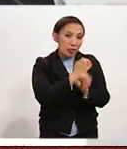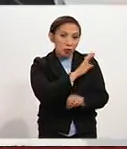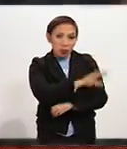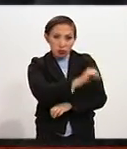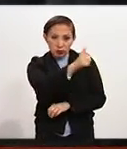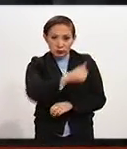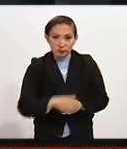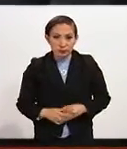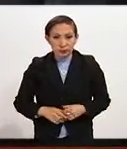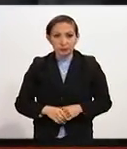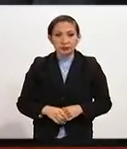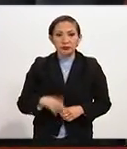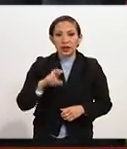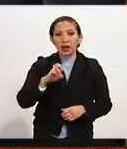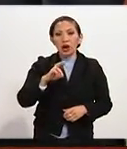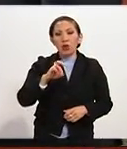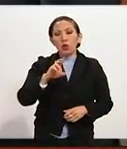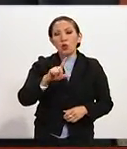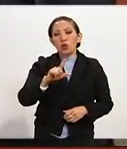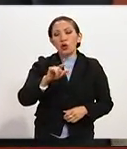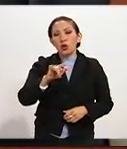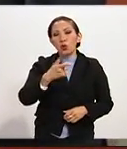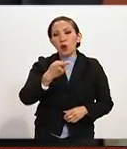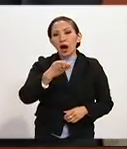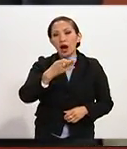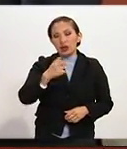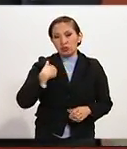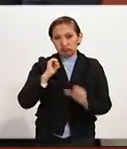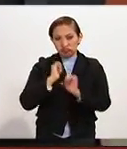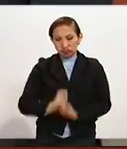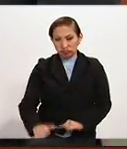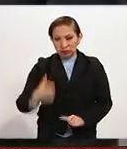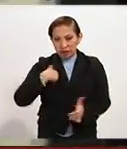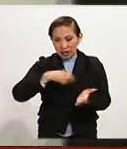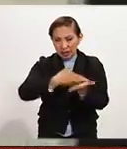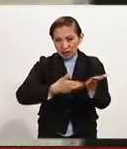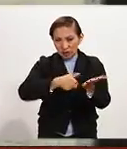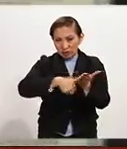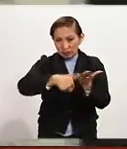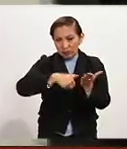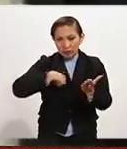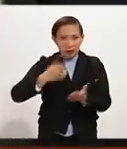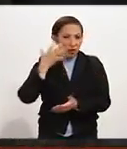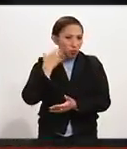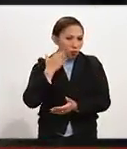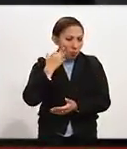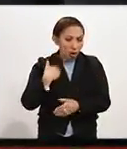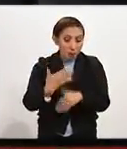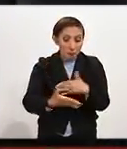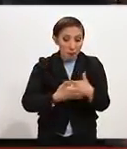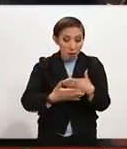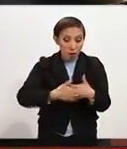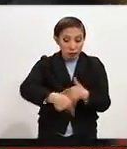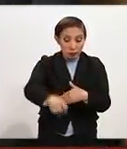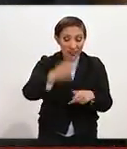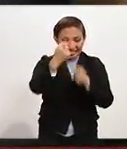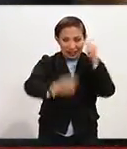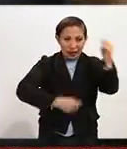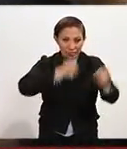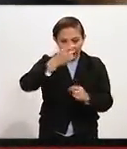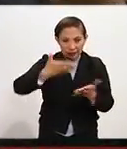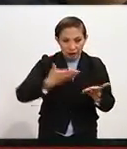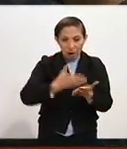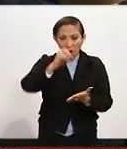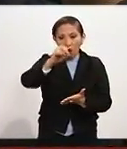origen. Raúl Guajardo, titular del Registro Civil de Nuevo León, informó que en los próximos meses las tiendas de autoservicio